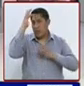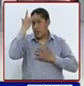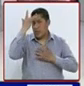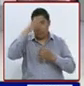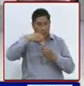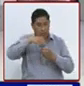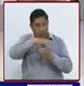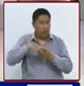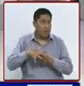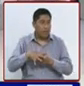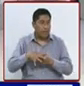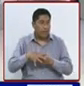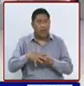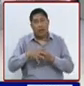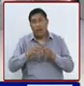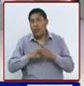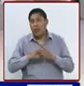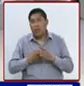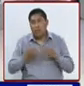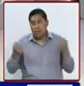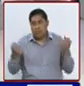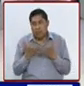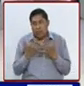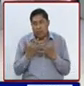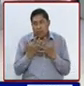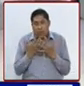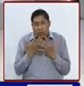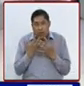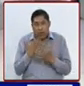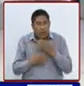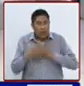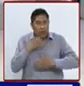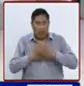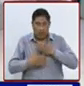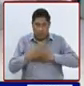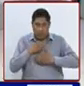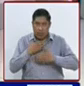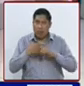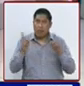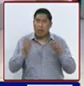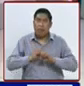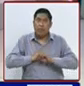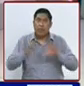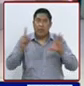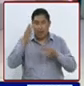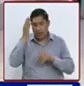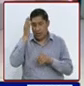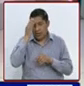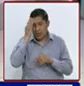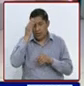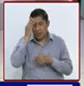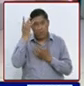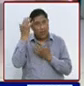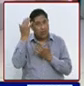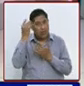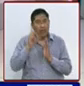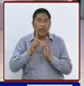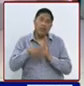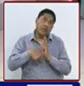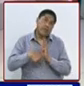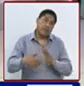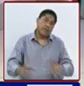de COVID. Comenzó el temor, el miedo, la desesperación, pero nadie sabía lo que nos esperaba para